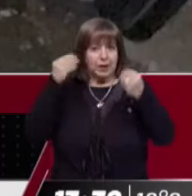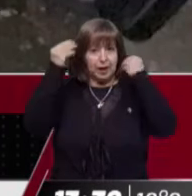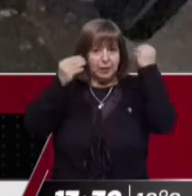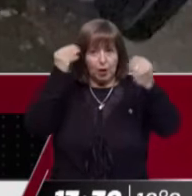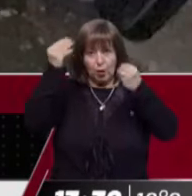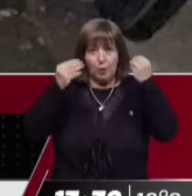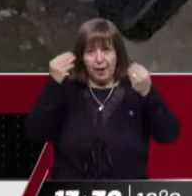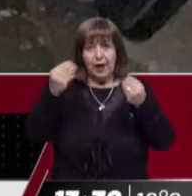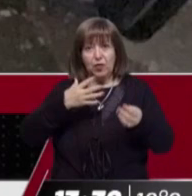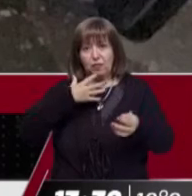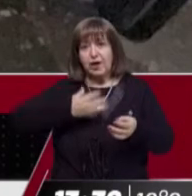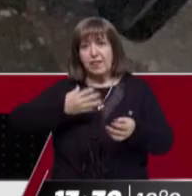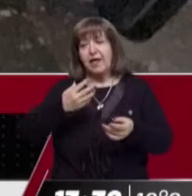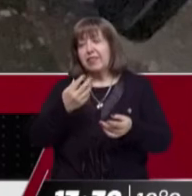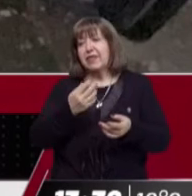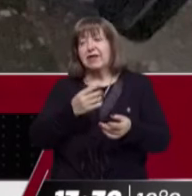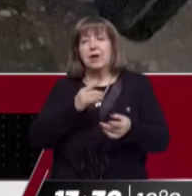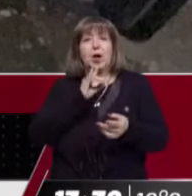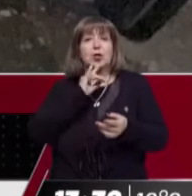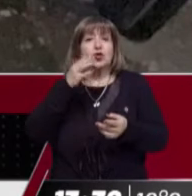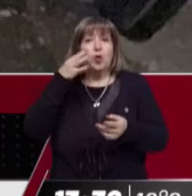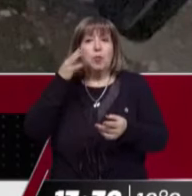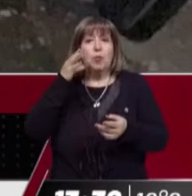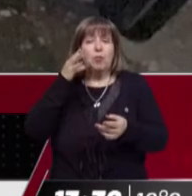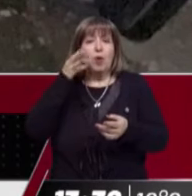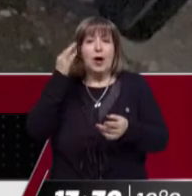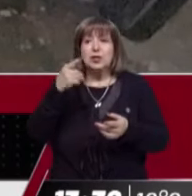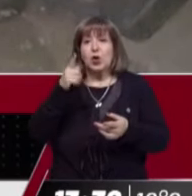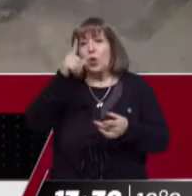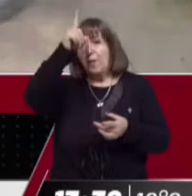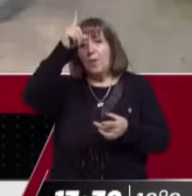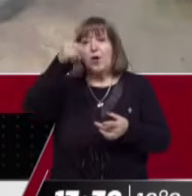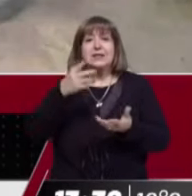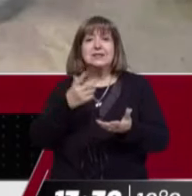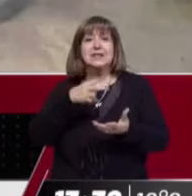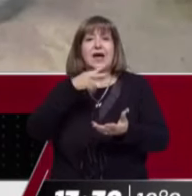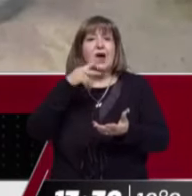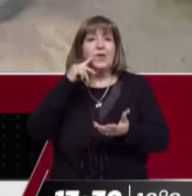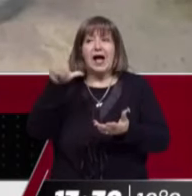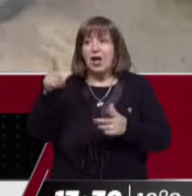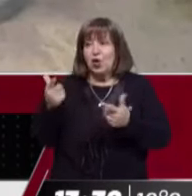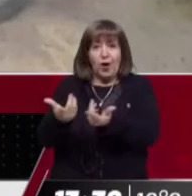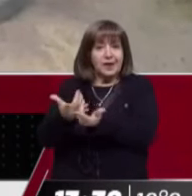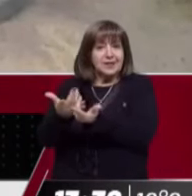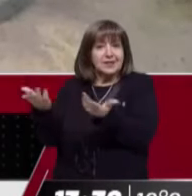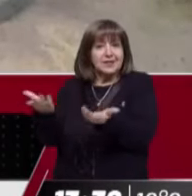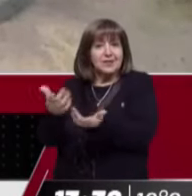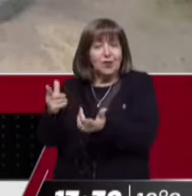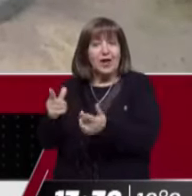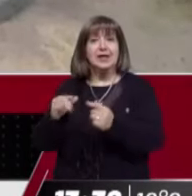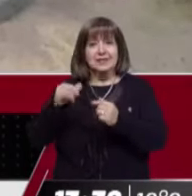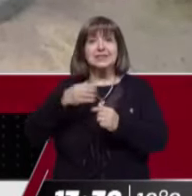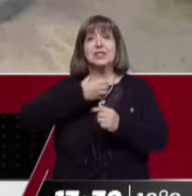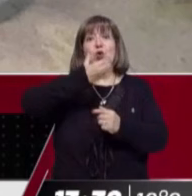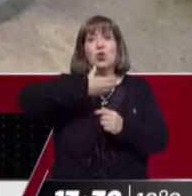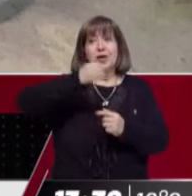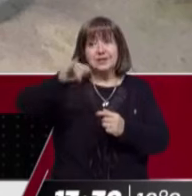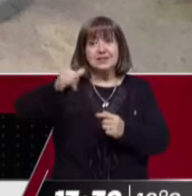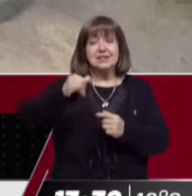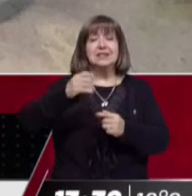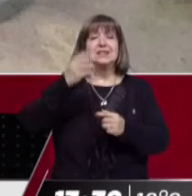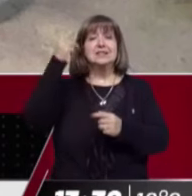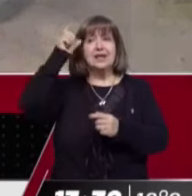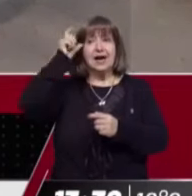nos trasciende a nosotros, este dato, donde no hay policía vial en este departamento, ¿sí? Sí lo hay en Tunuyán, sí lo hay en